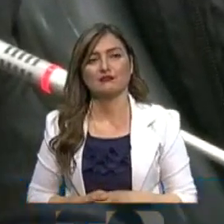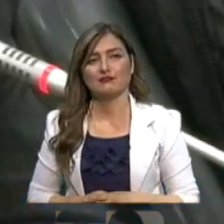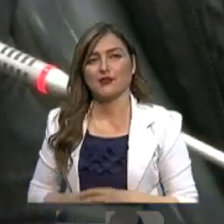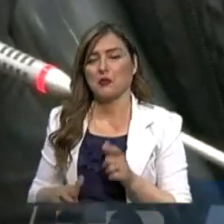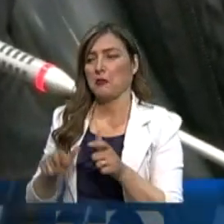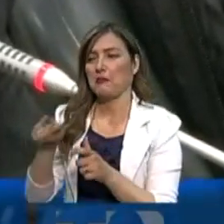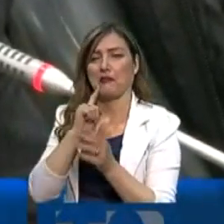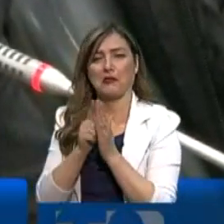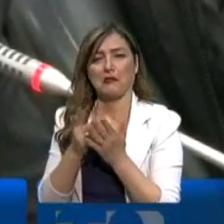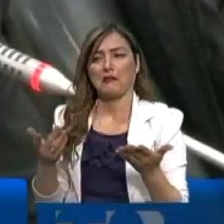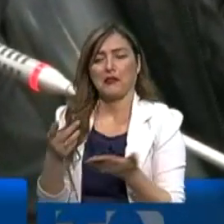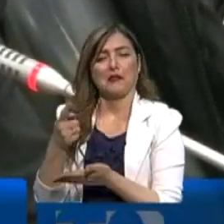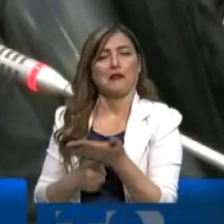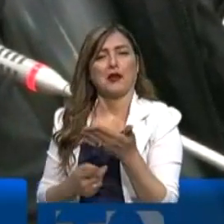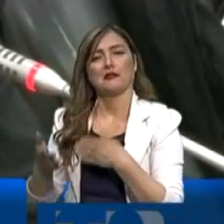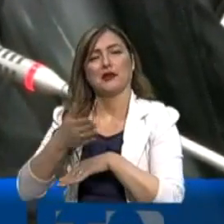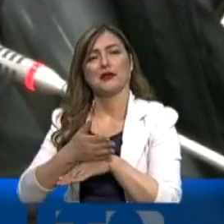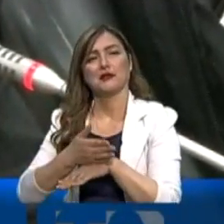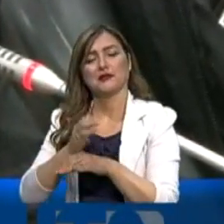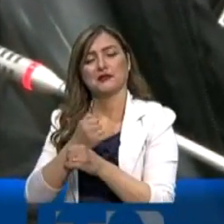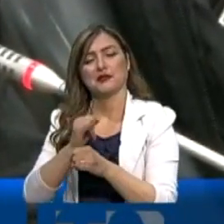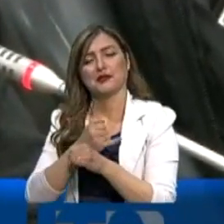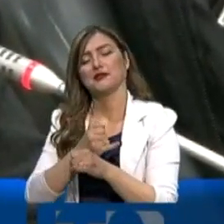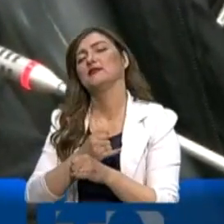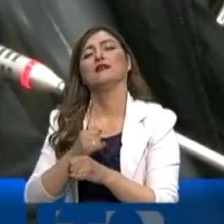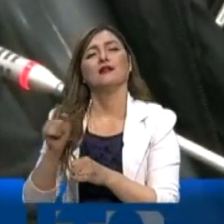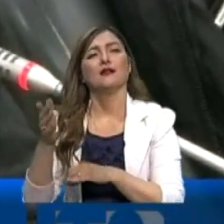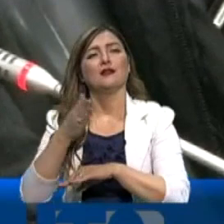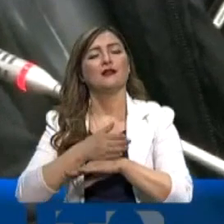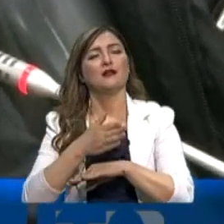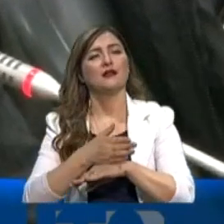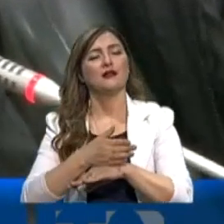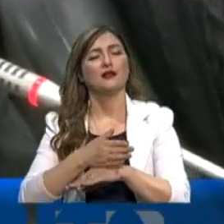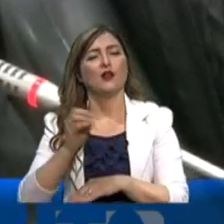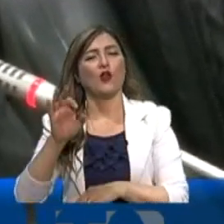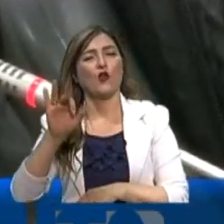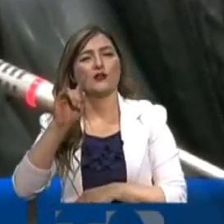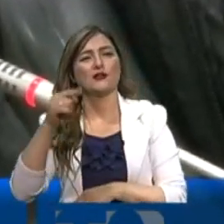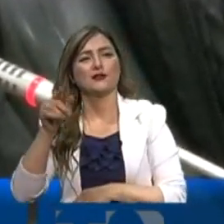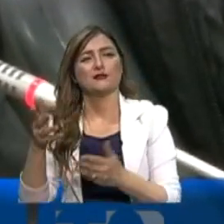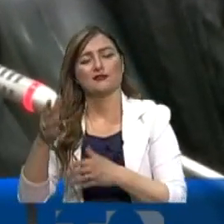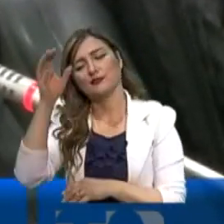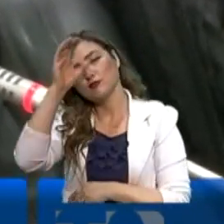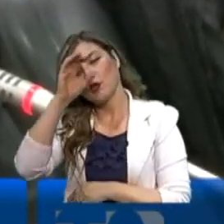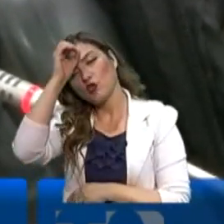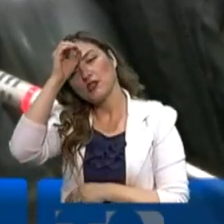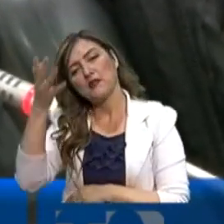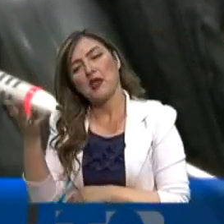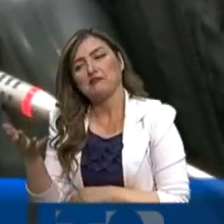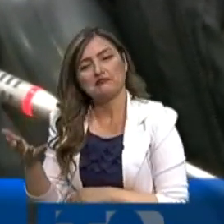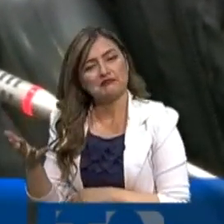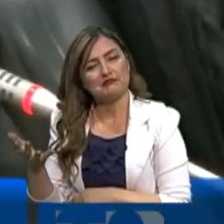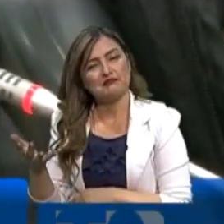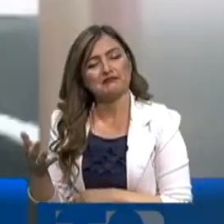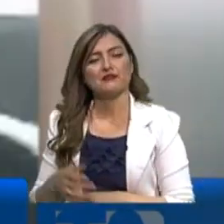condición estaba, en este caso, el ingeniero Bermeo cuando el señor René Ortiz era ministro. Tenga la bondad de certificar quién pidió